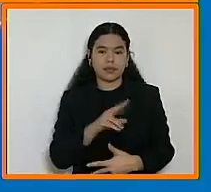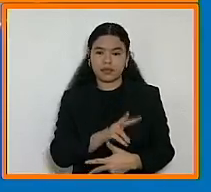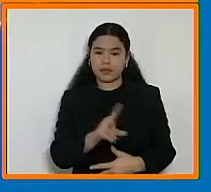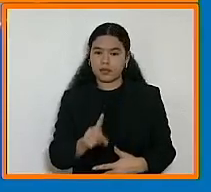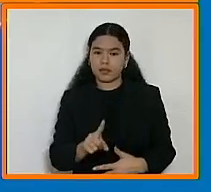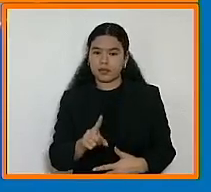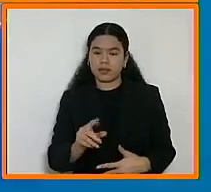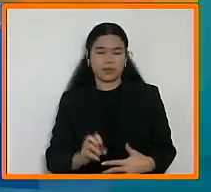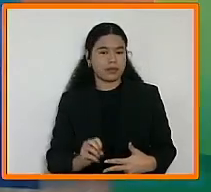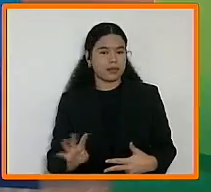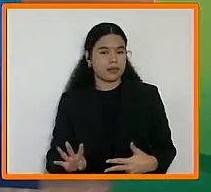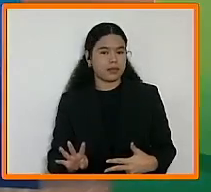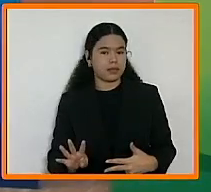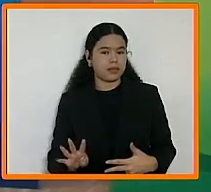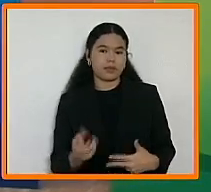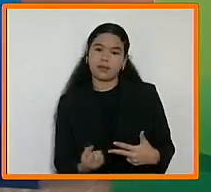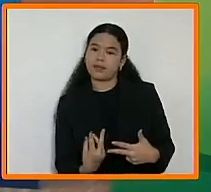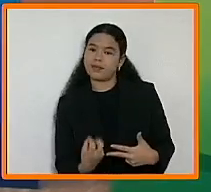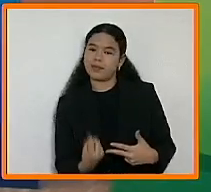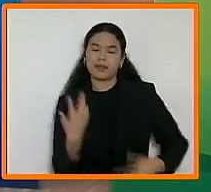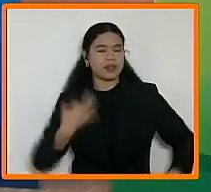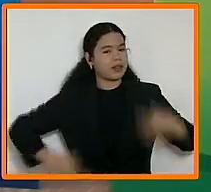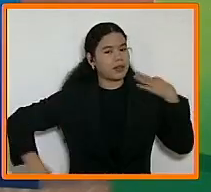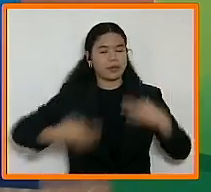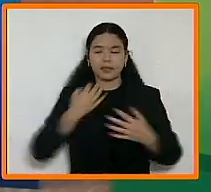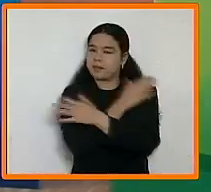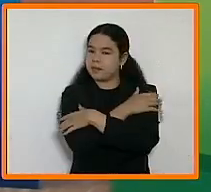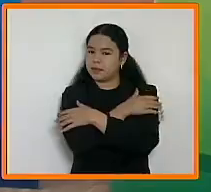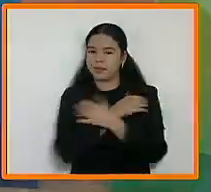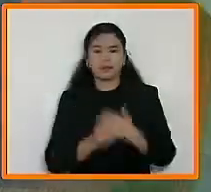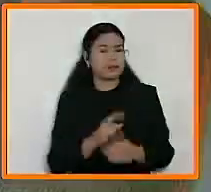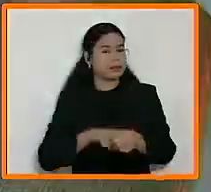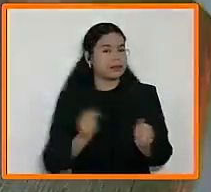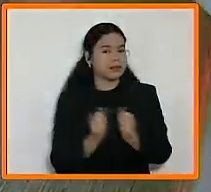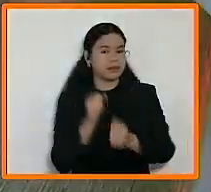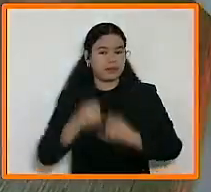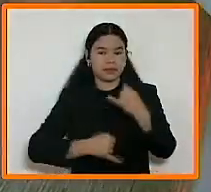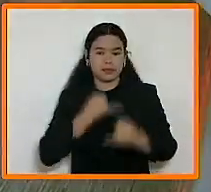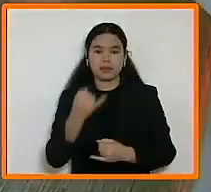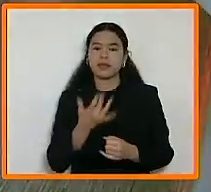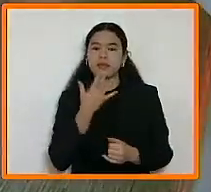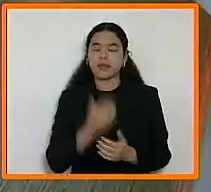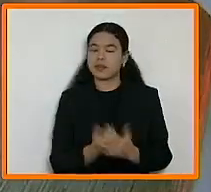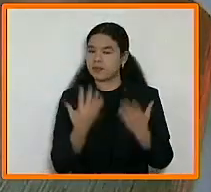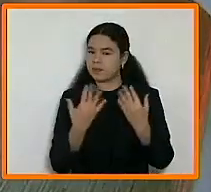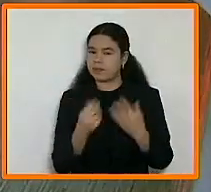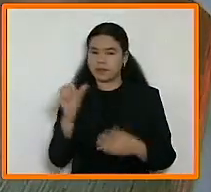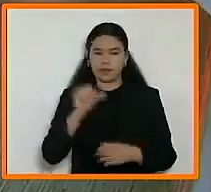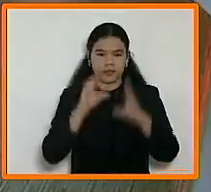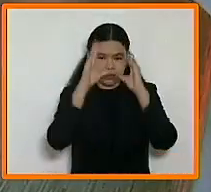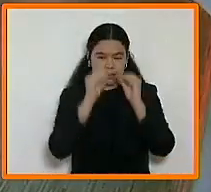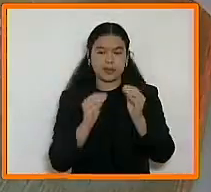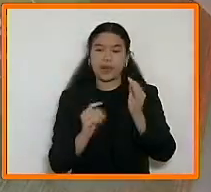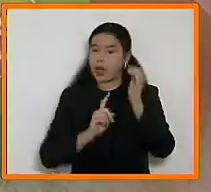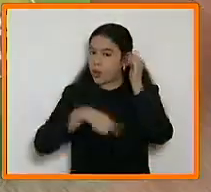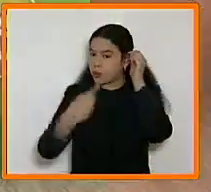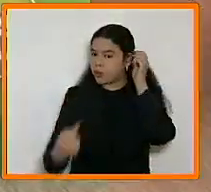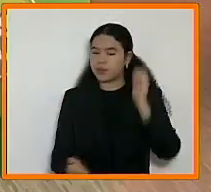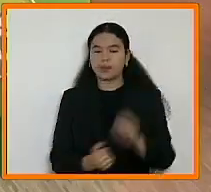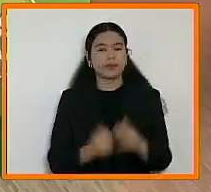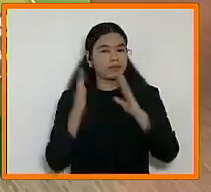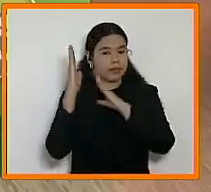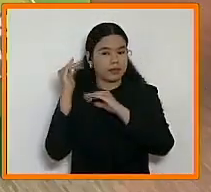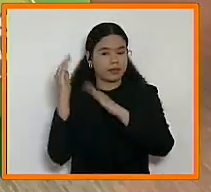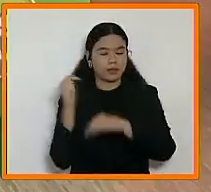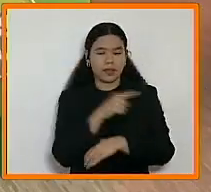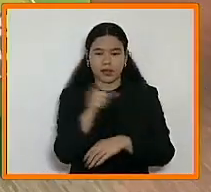21, 04 y 12. Muchas felicidades. Acompáñame a tu juego favorito y más esperado de diaria. Espero que cada uno de tus